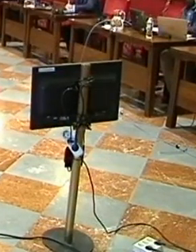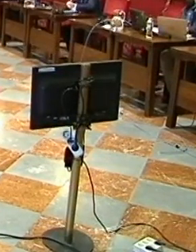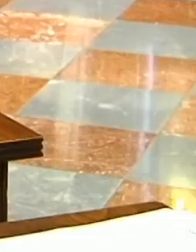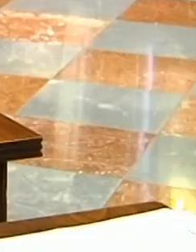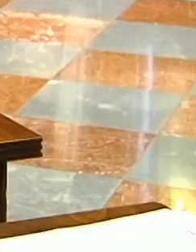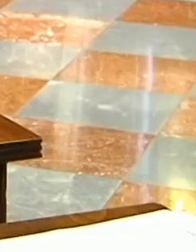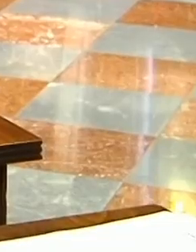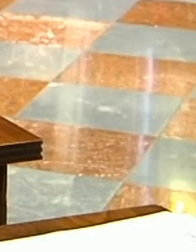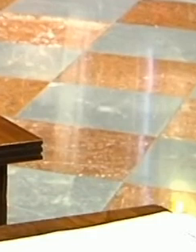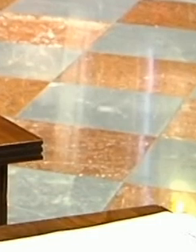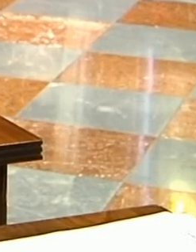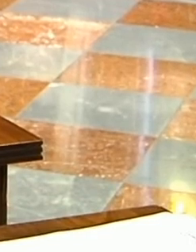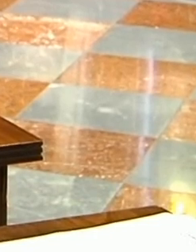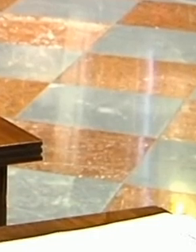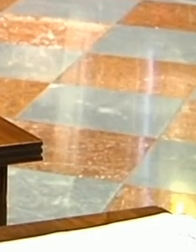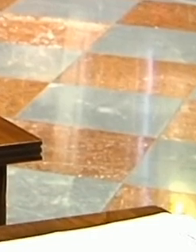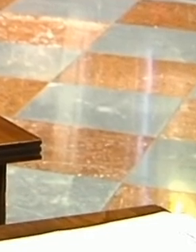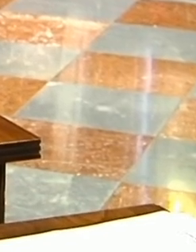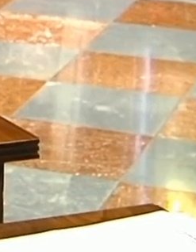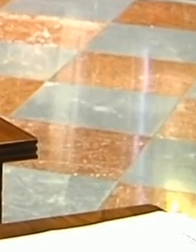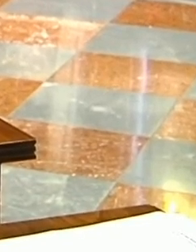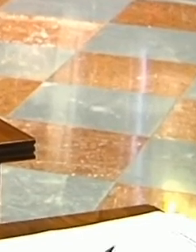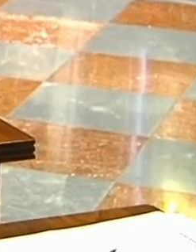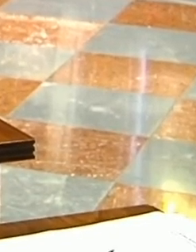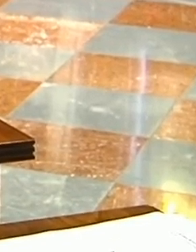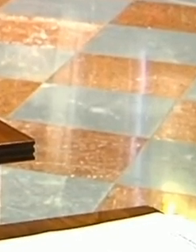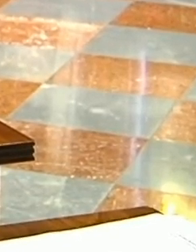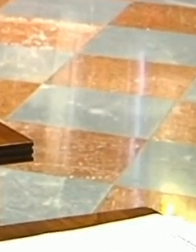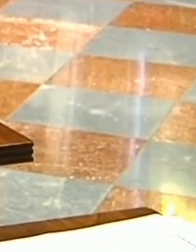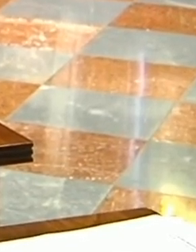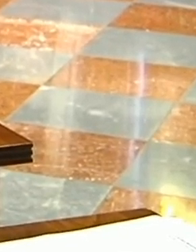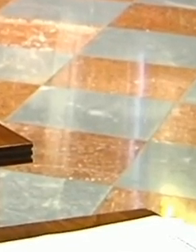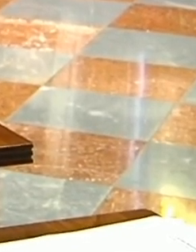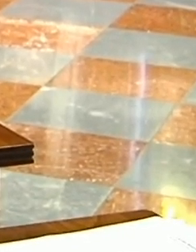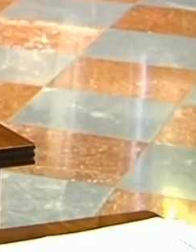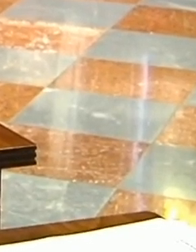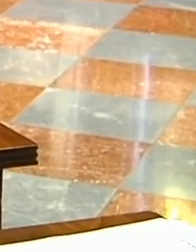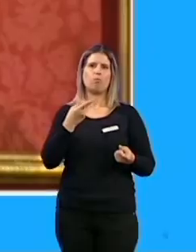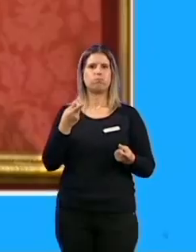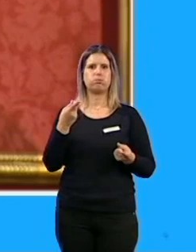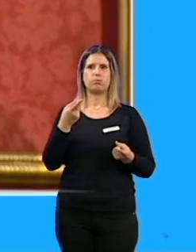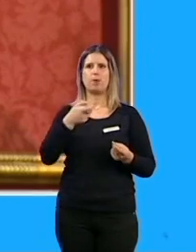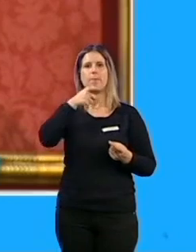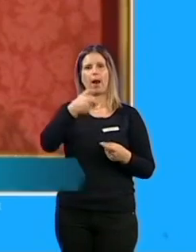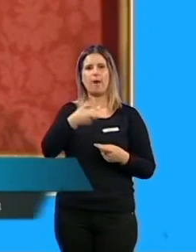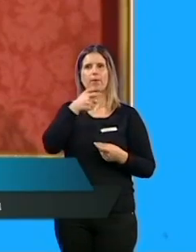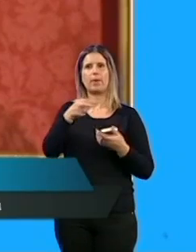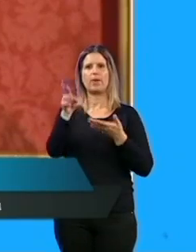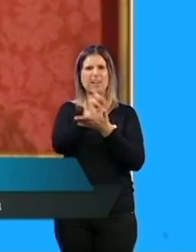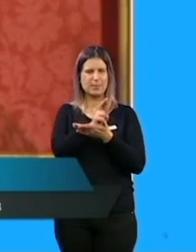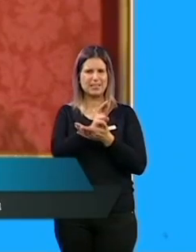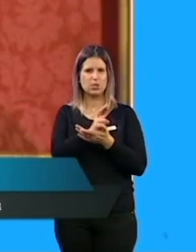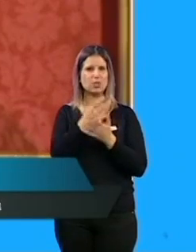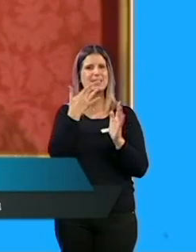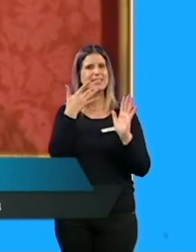ha preguntado a la oposición a qué se refieren cuando hablan de inacción y pasividad en el equipo de gobierno. ¿Se refieren a